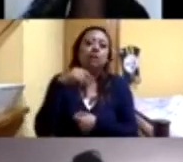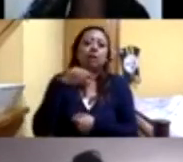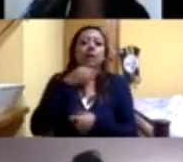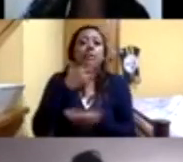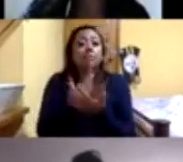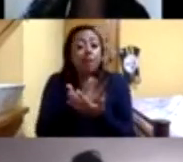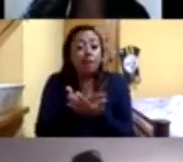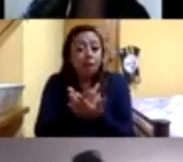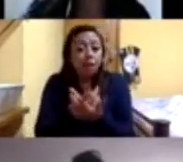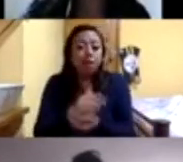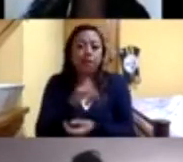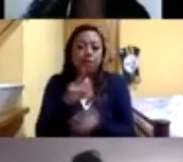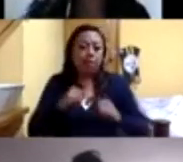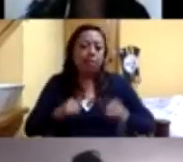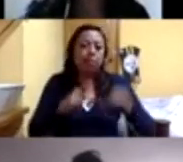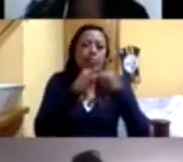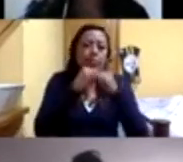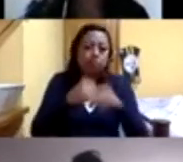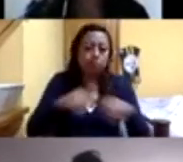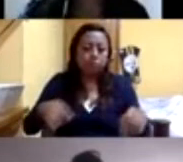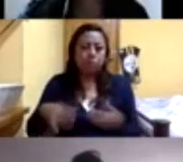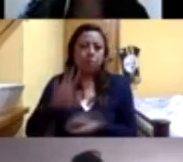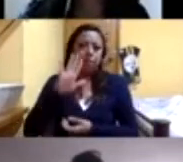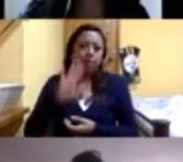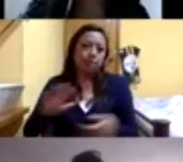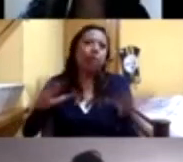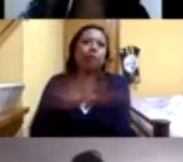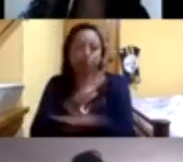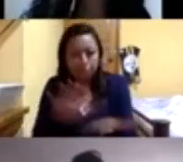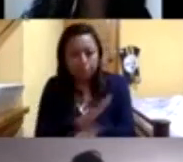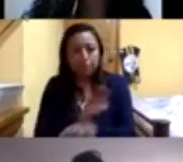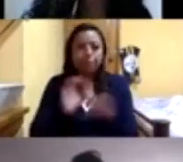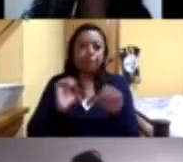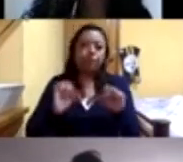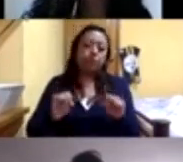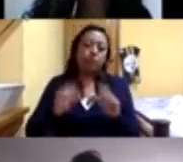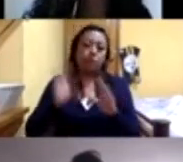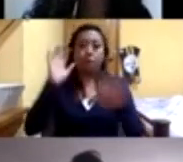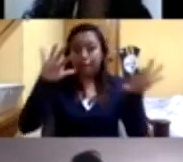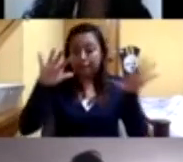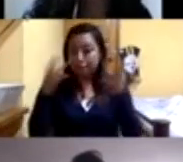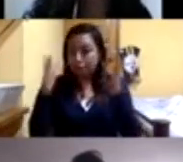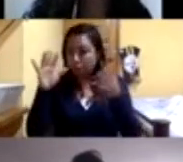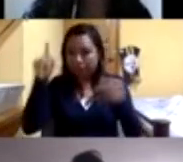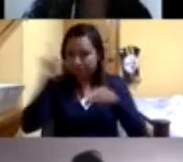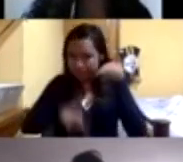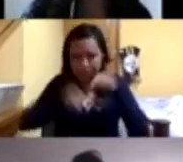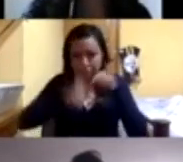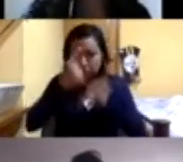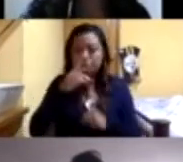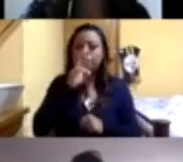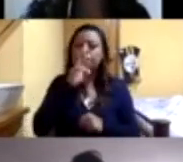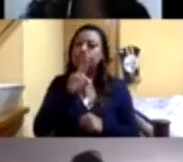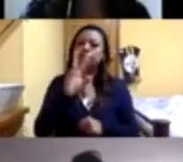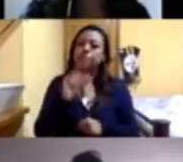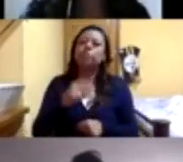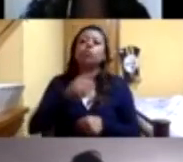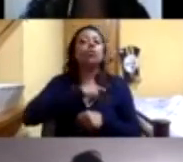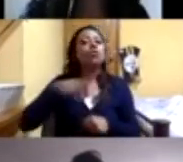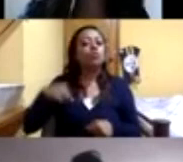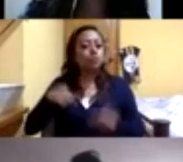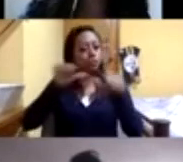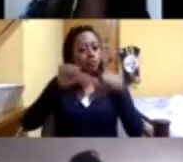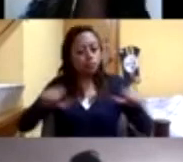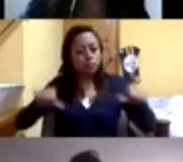nos obligue a modificar o revocar una respuesta, sino la idea que nosotros tenemos en la unidad de transparencia es tratar desde